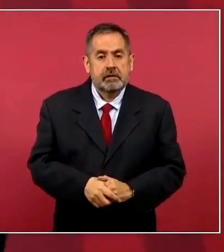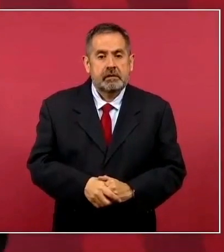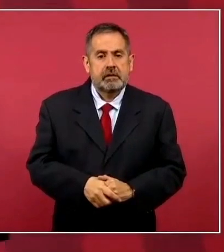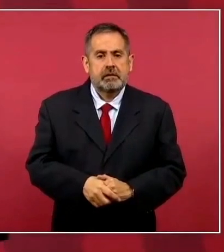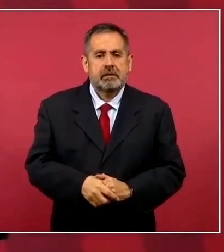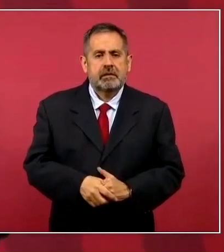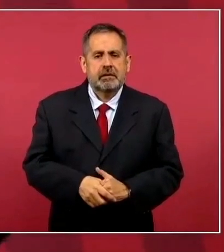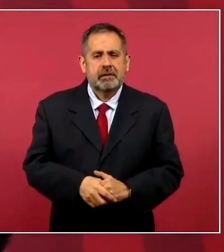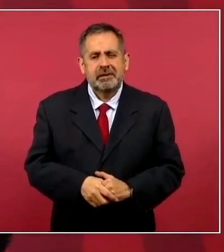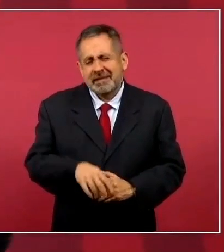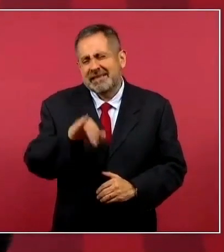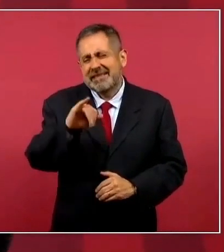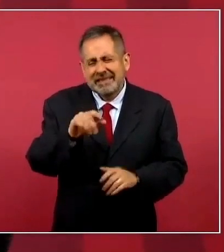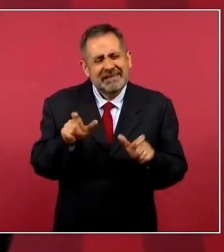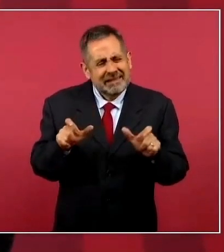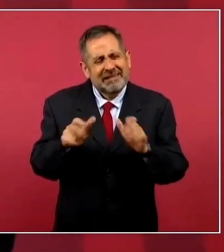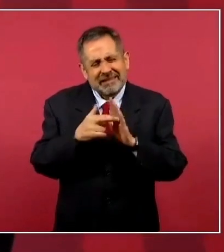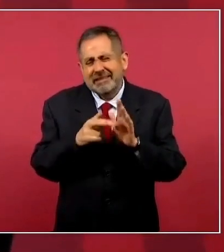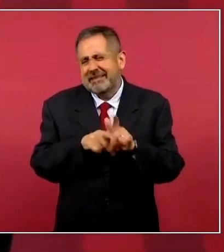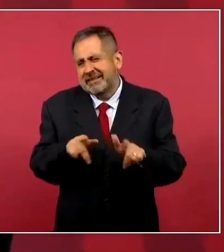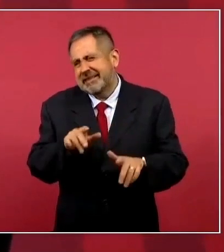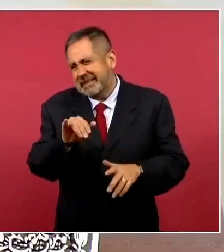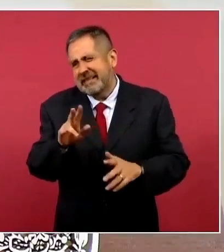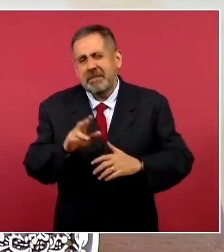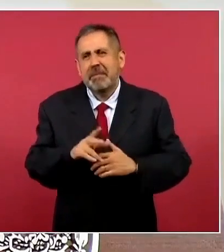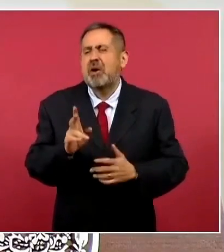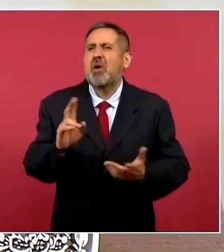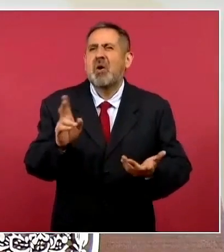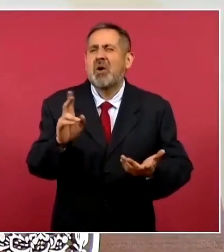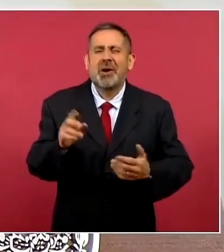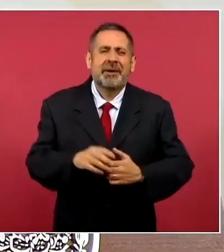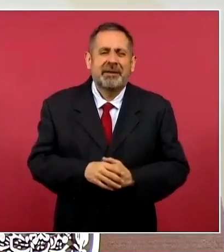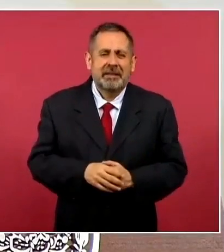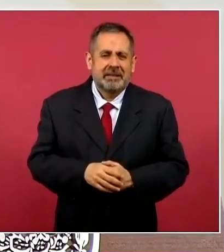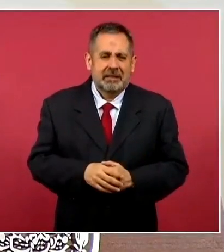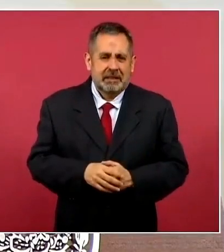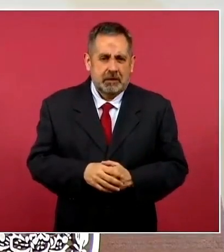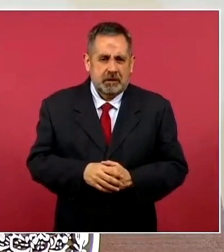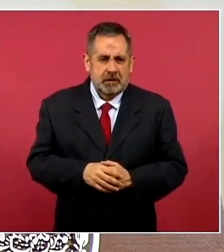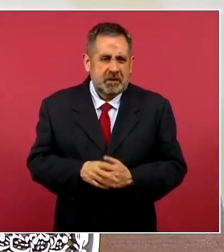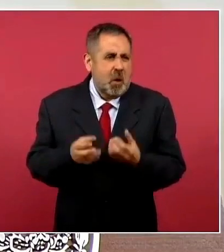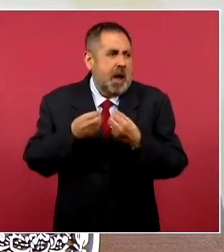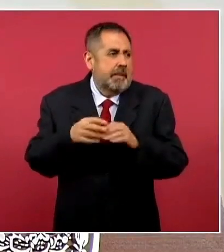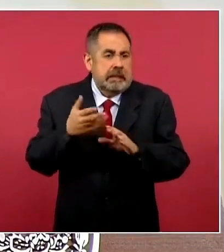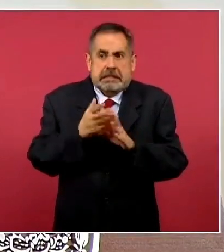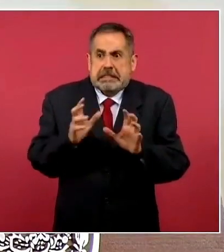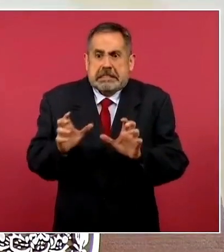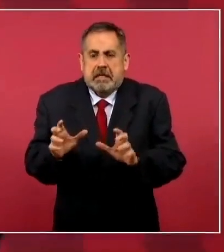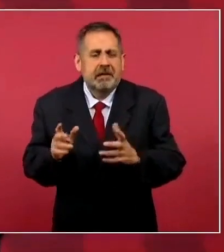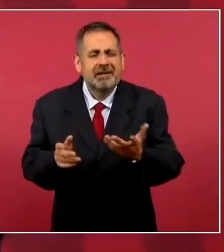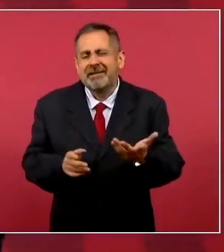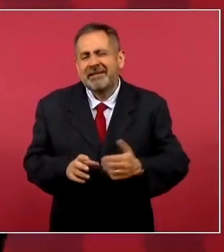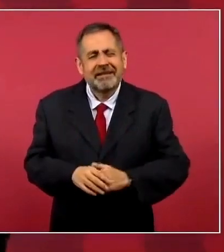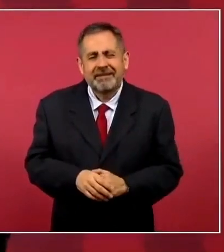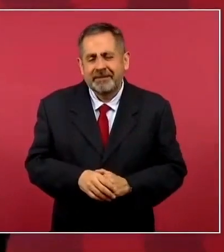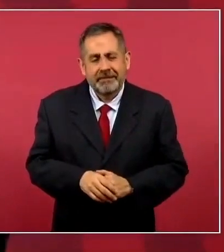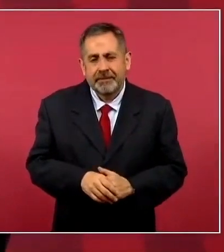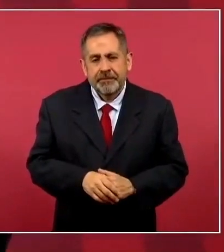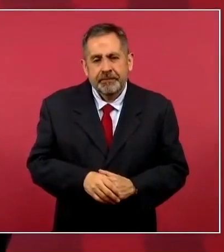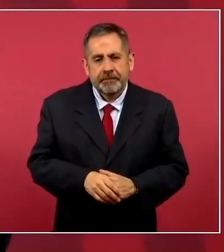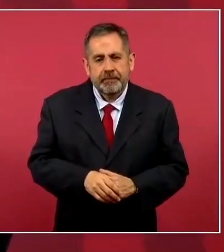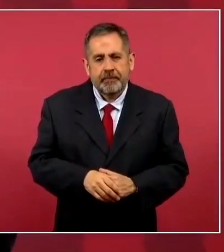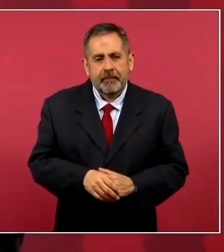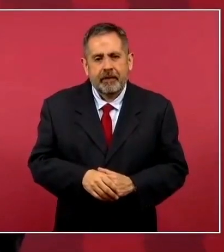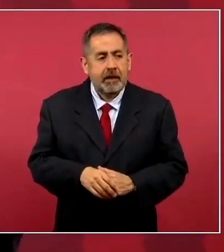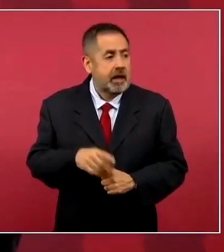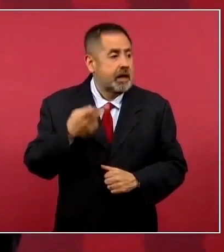sí se hace, ¿no? Pero tampoco afecta. Es que la gente no